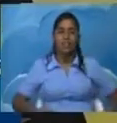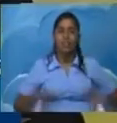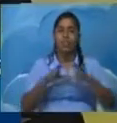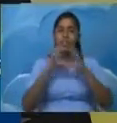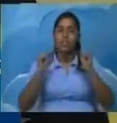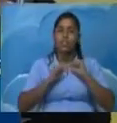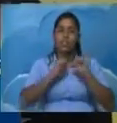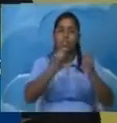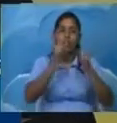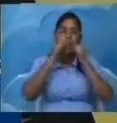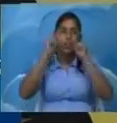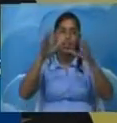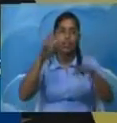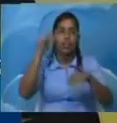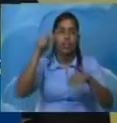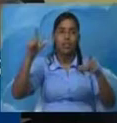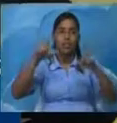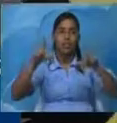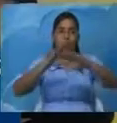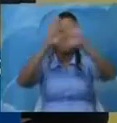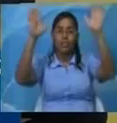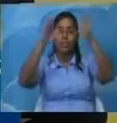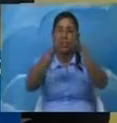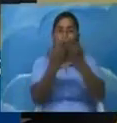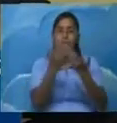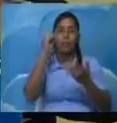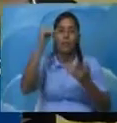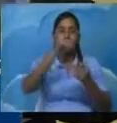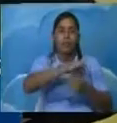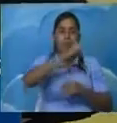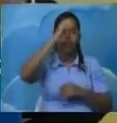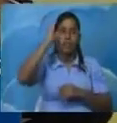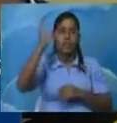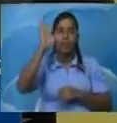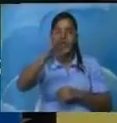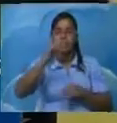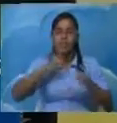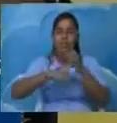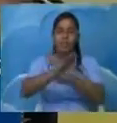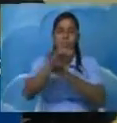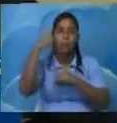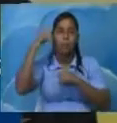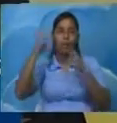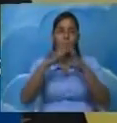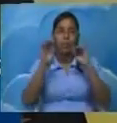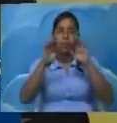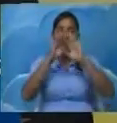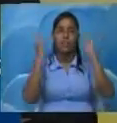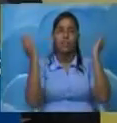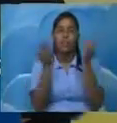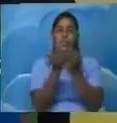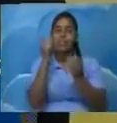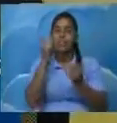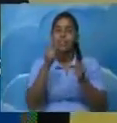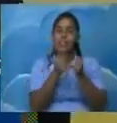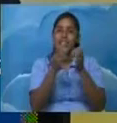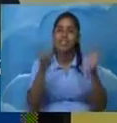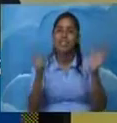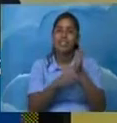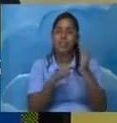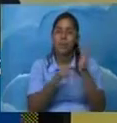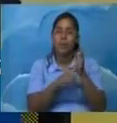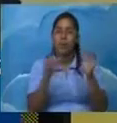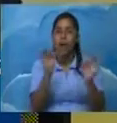señal de la bendición. Estos matutinos, la palabra de Dios está saliendo desde acá para toda la tierra y sin deberle